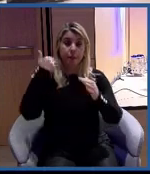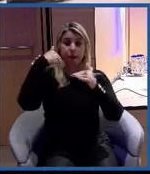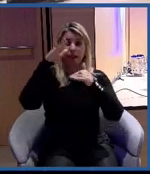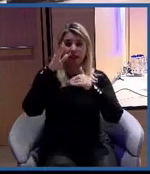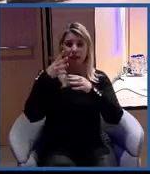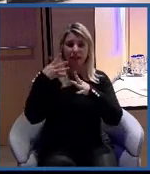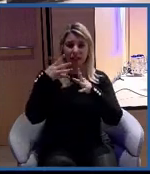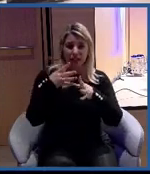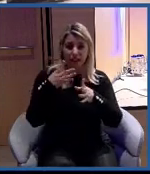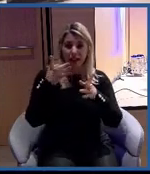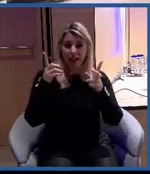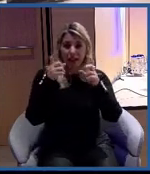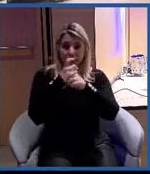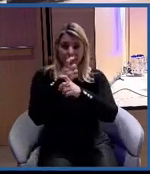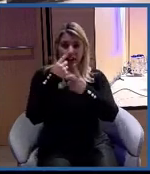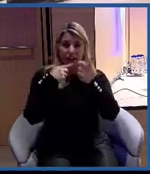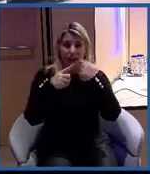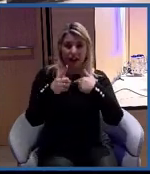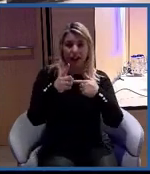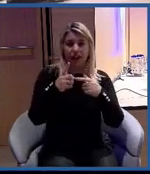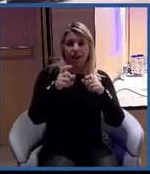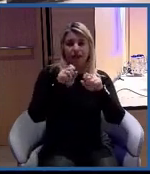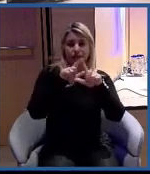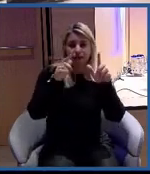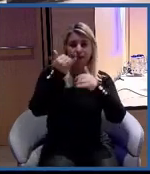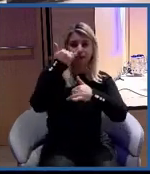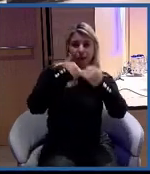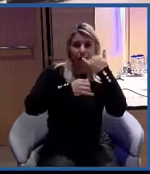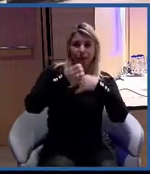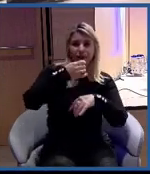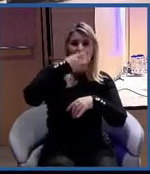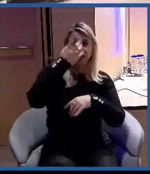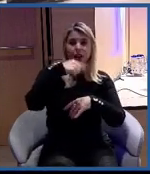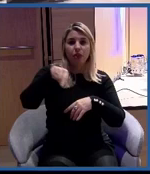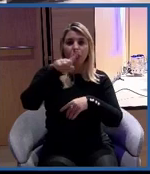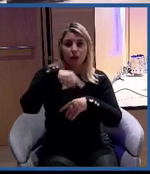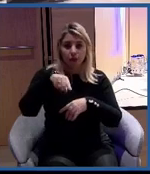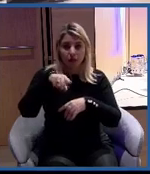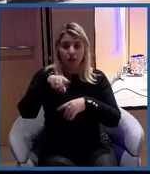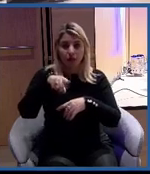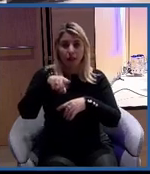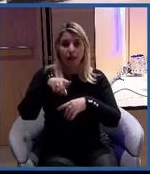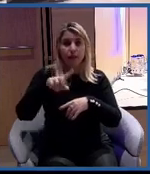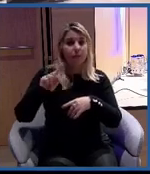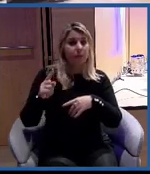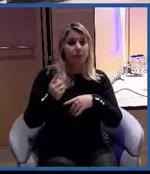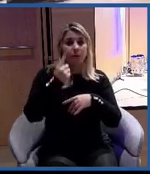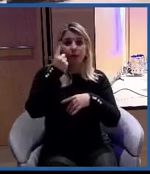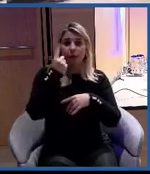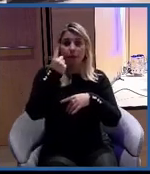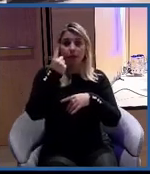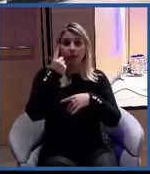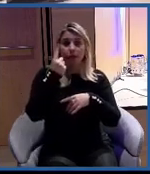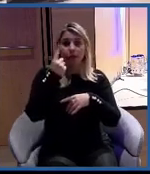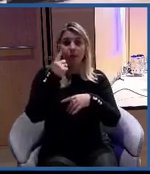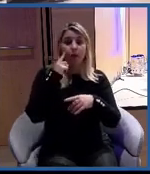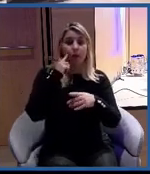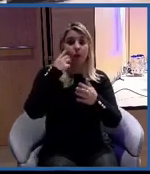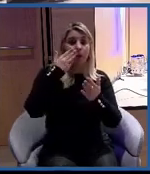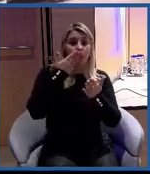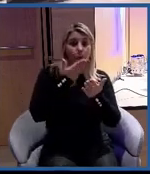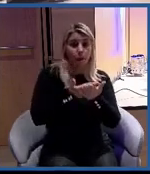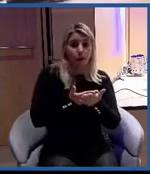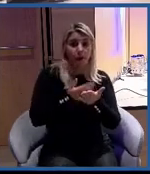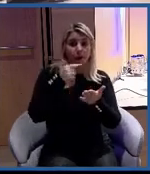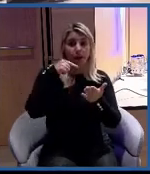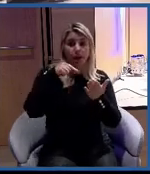desafío era Mostrar Fuentes oficiales y de dónde salen las fuentes oficiales nuestro primer impulso fue ir a las propuestas que se